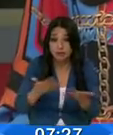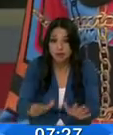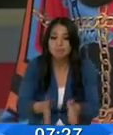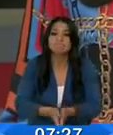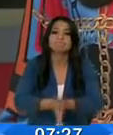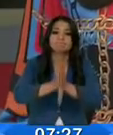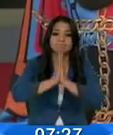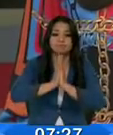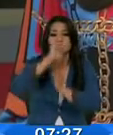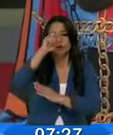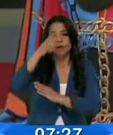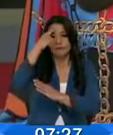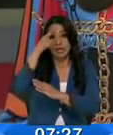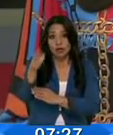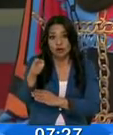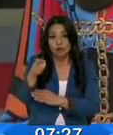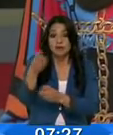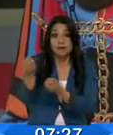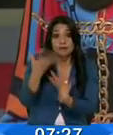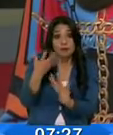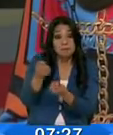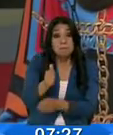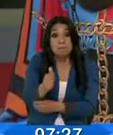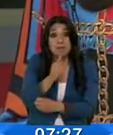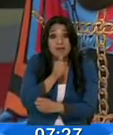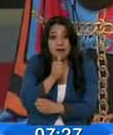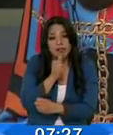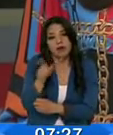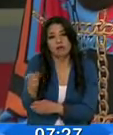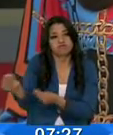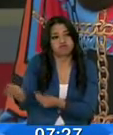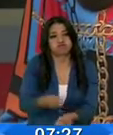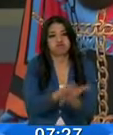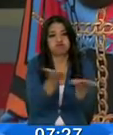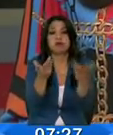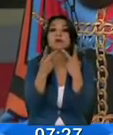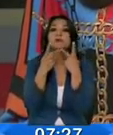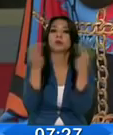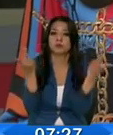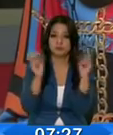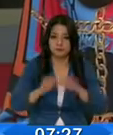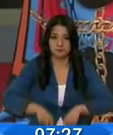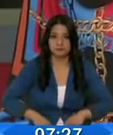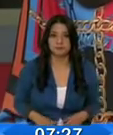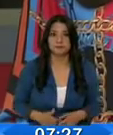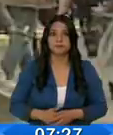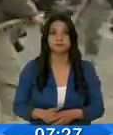al gobierno nacional levantar la reserva y desclasificar la información de este caso.